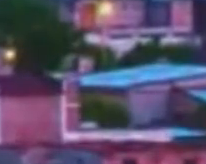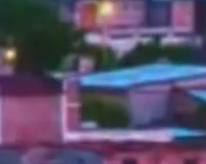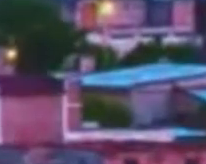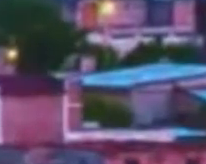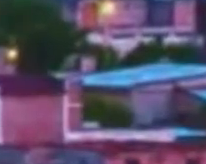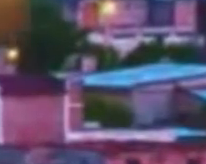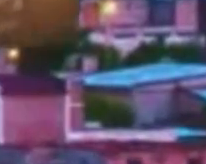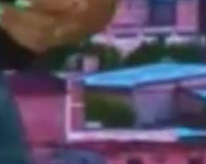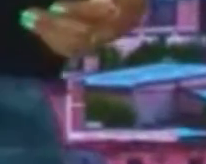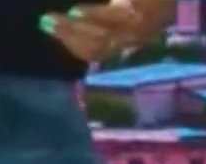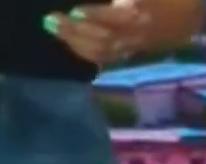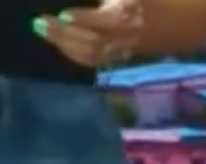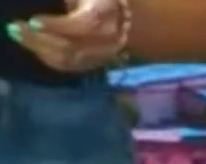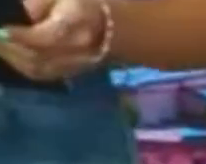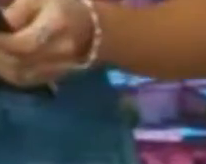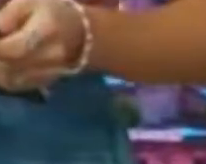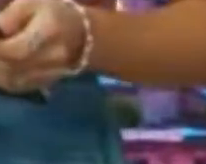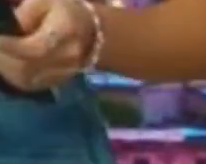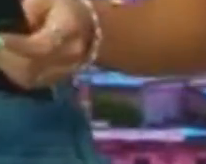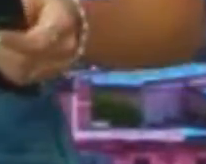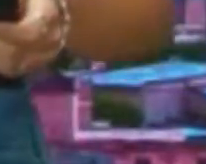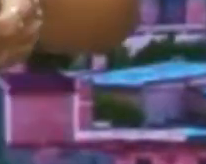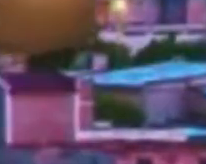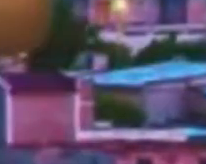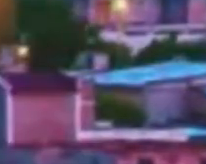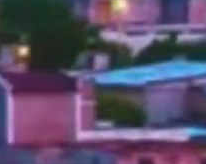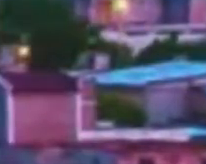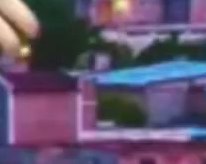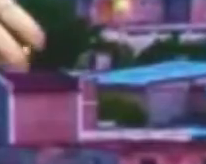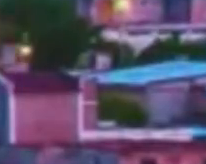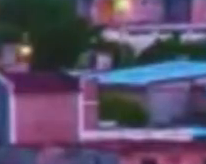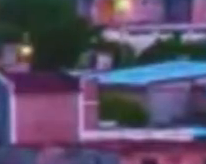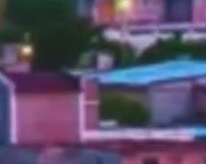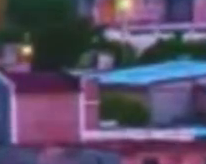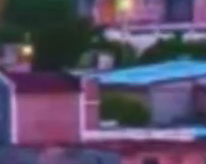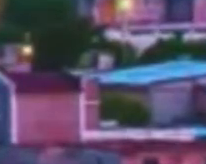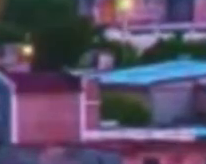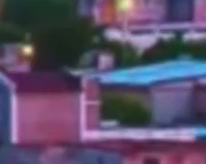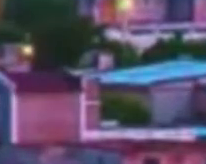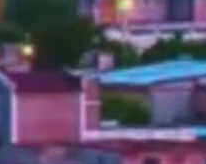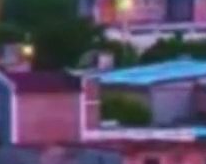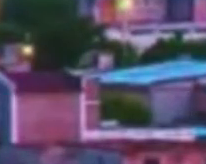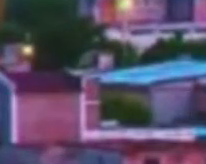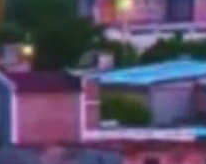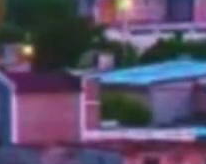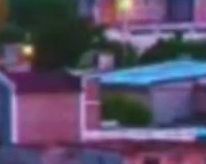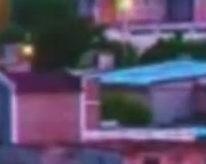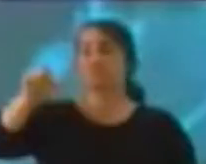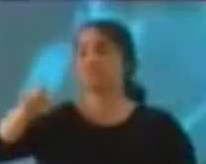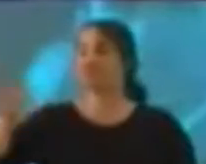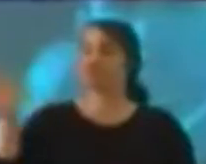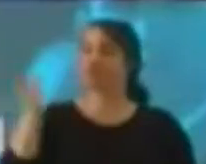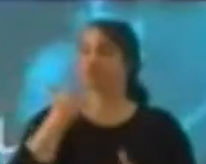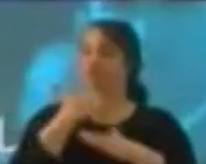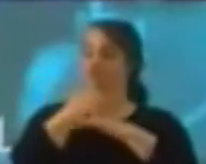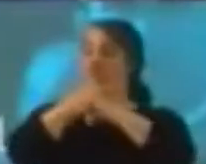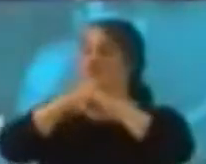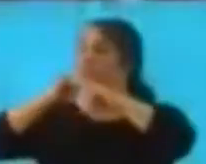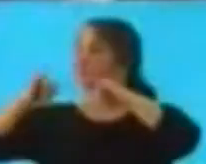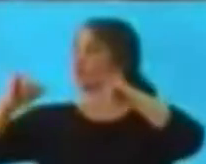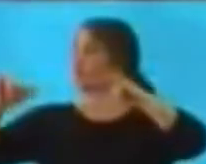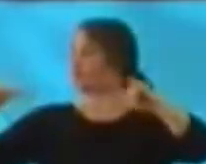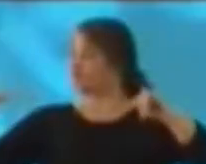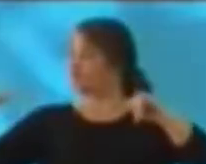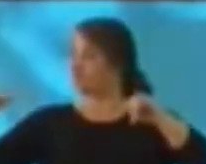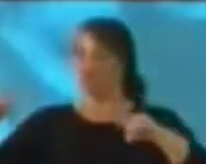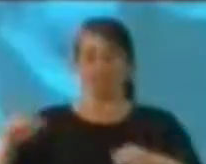Bueno, bienvenidos a nuestro segundo bloque. Son las 8:20 de la mañana y como los estábamos informando y se encuentra nuestro compañero Guido Policena en el centro de Galas